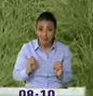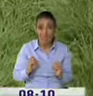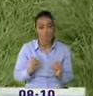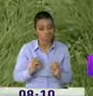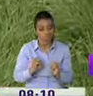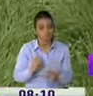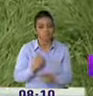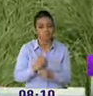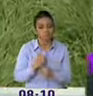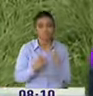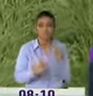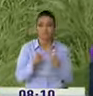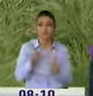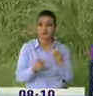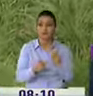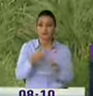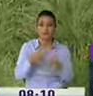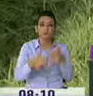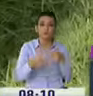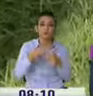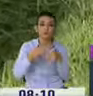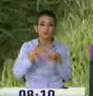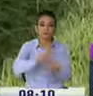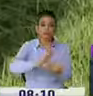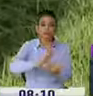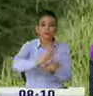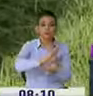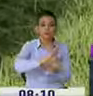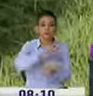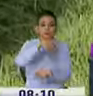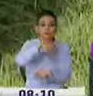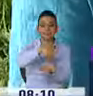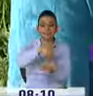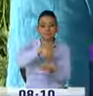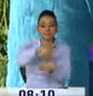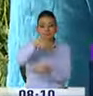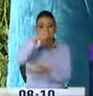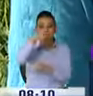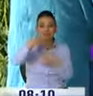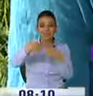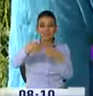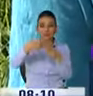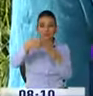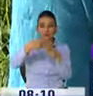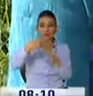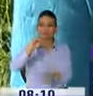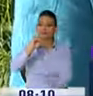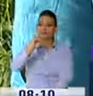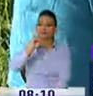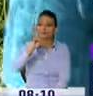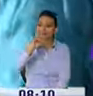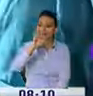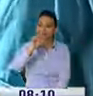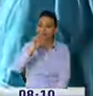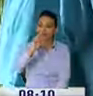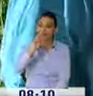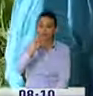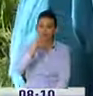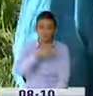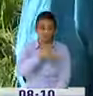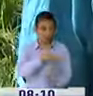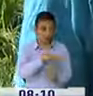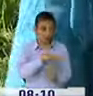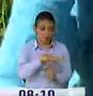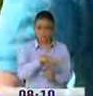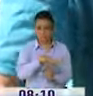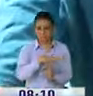problemas para los moradores de la Vicentina Media, en el centro norte de la urbe. ¿Es un parque o qué? No, dejaron así diciendo